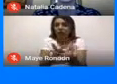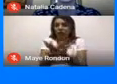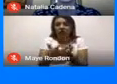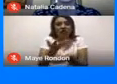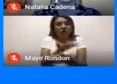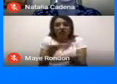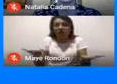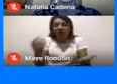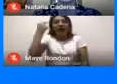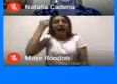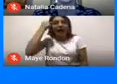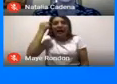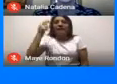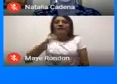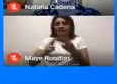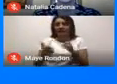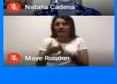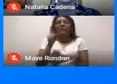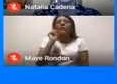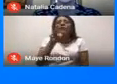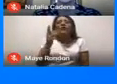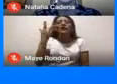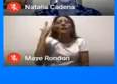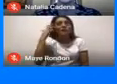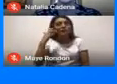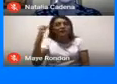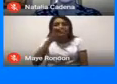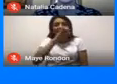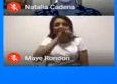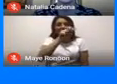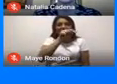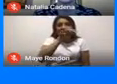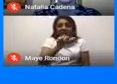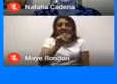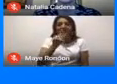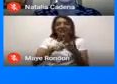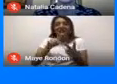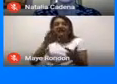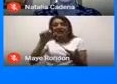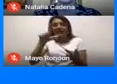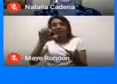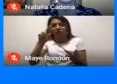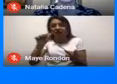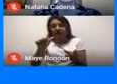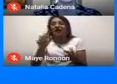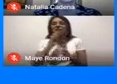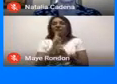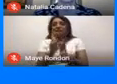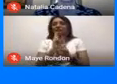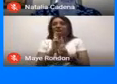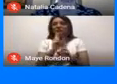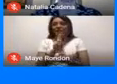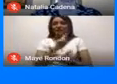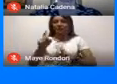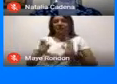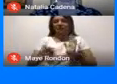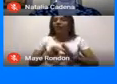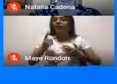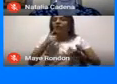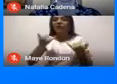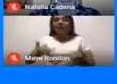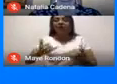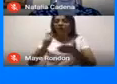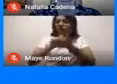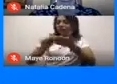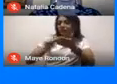les ocurra por el chat, porque las profesionales Jenny y la profe Carolina van a estar respondiendo y van a estar ahí como anotando